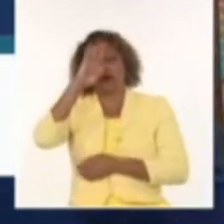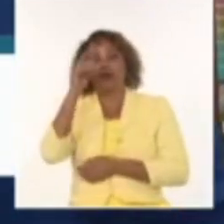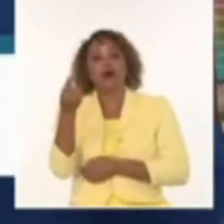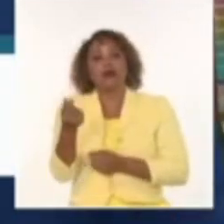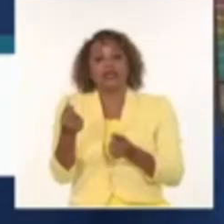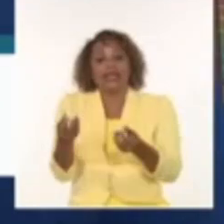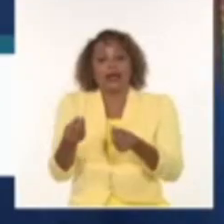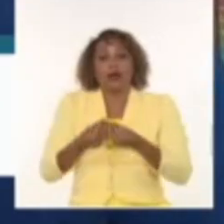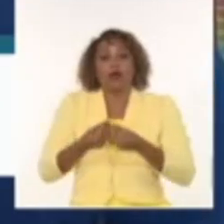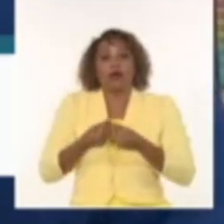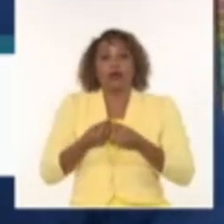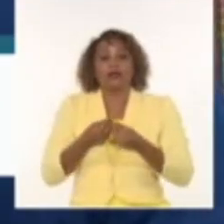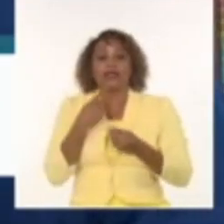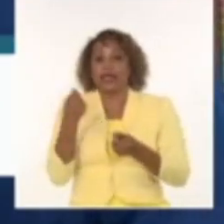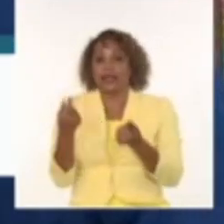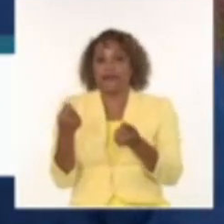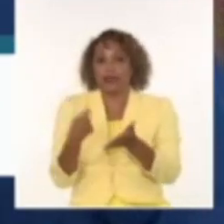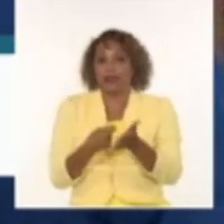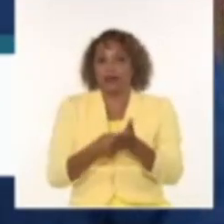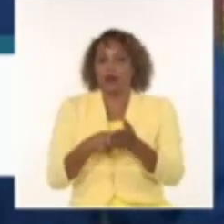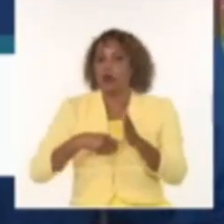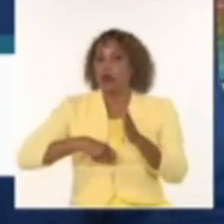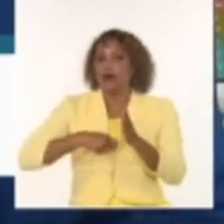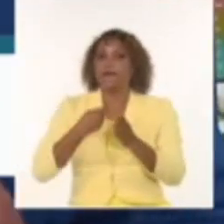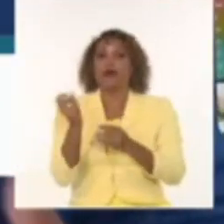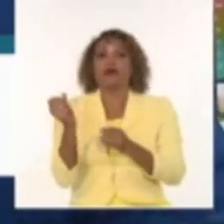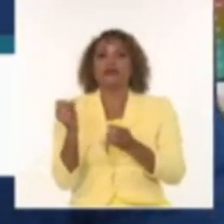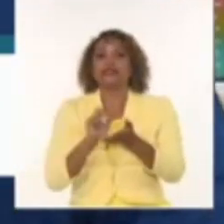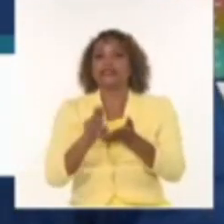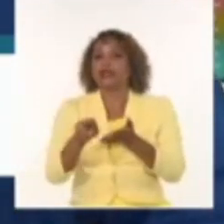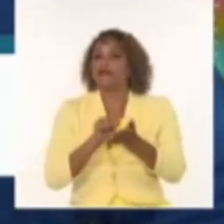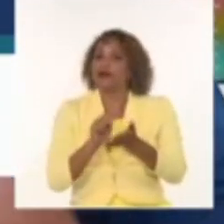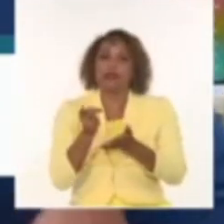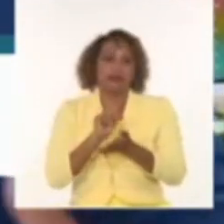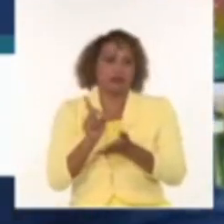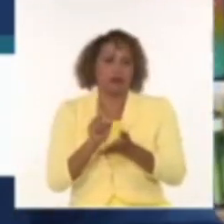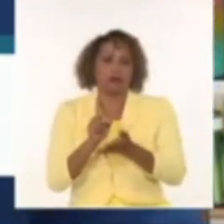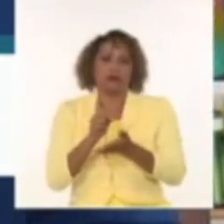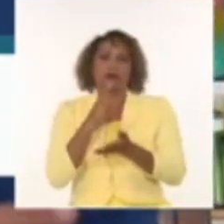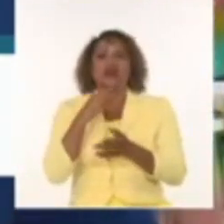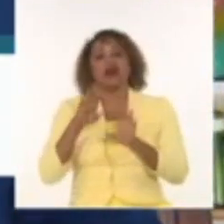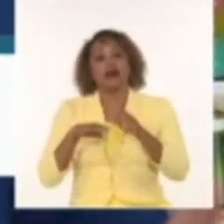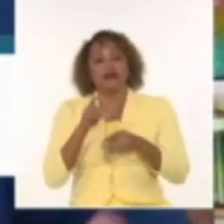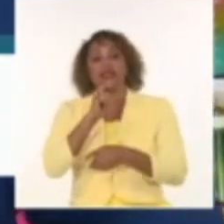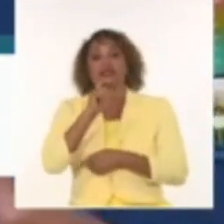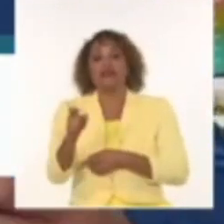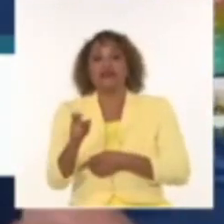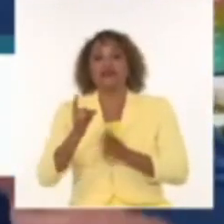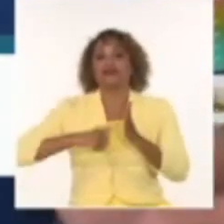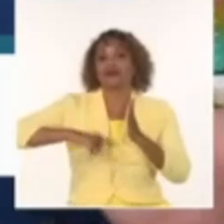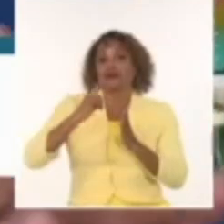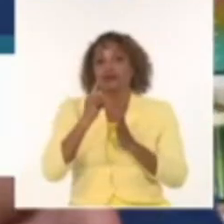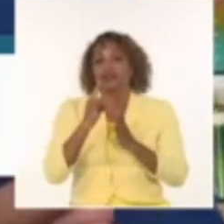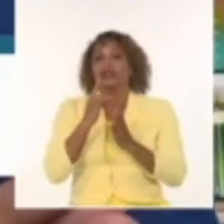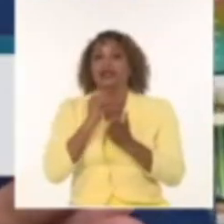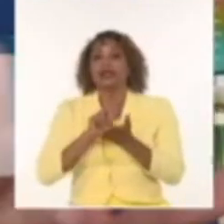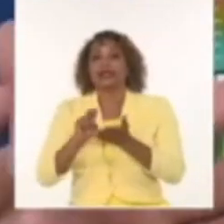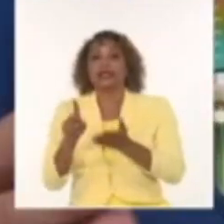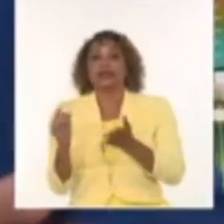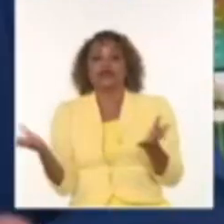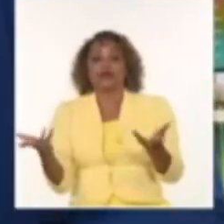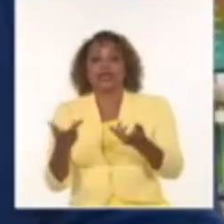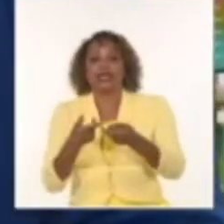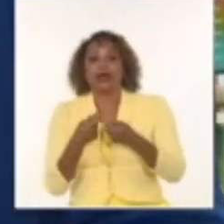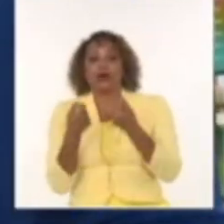le cobran por transferencia. Y es por eso que a veces también se nos hace difícil el tema de las pasarelas, que todo el dinero que uno genere vaya